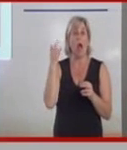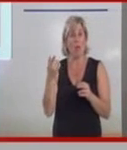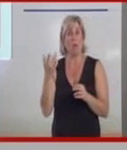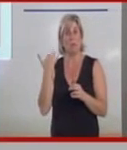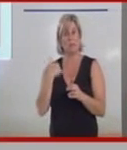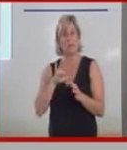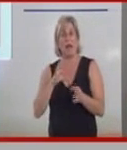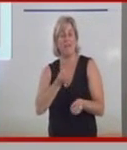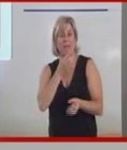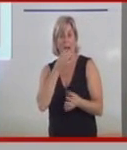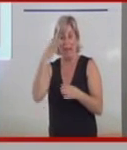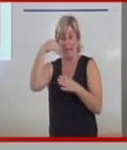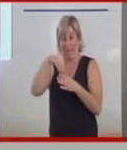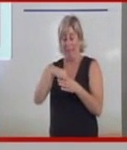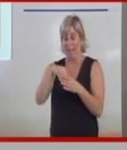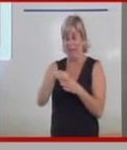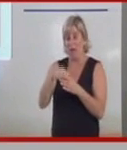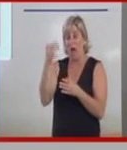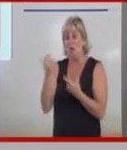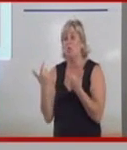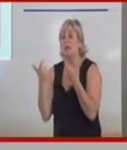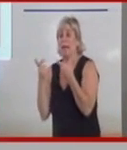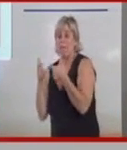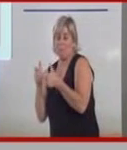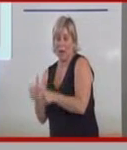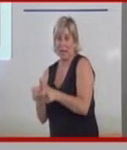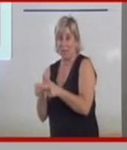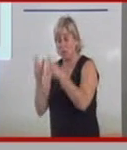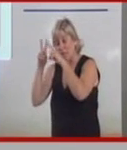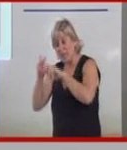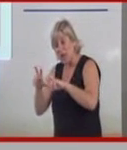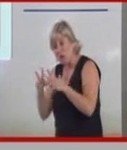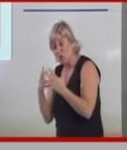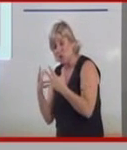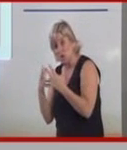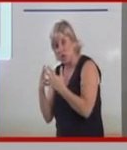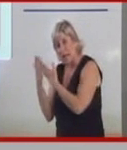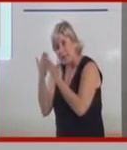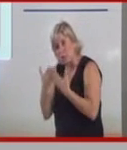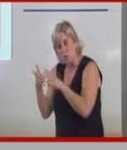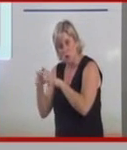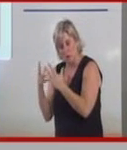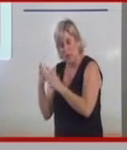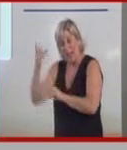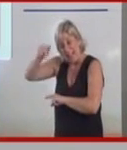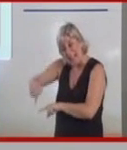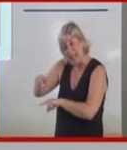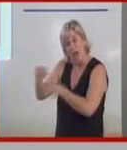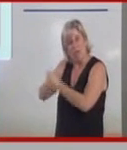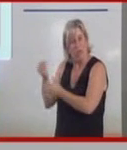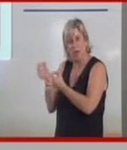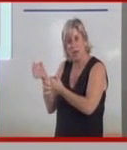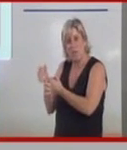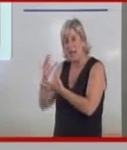en la introducción, tenemos un departamento de estudios e investigación social. Nosotros en este departamento lo que hacemos es aplicar técnicas